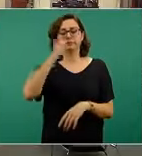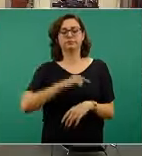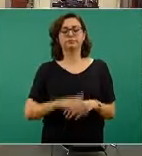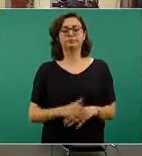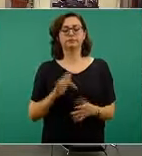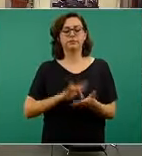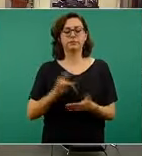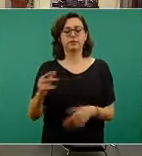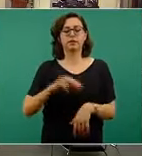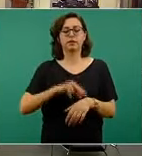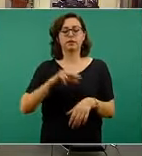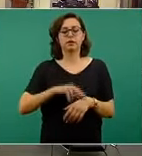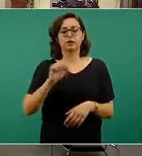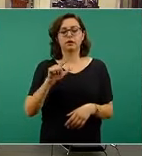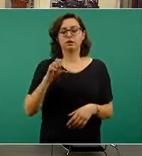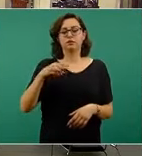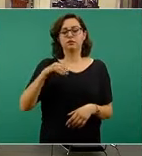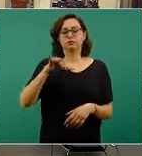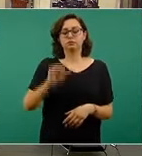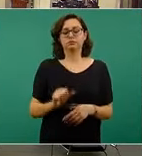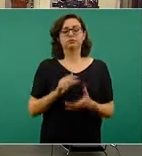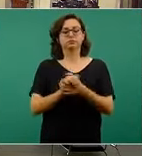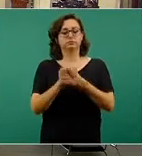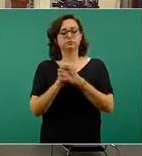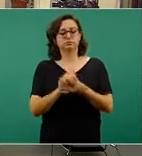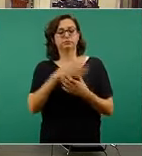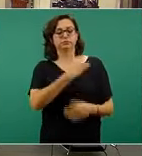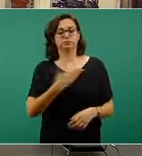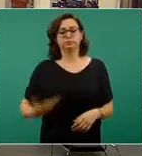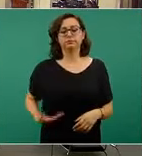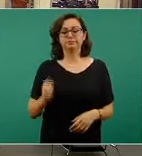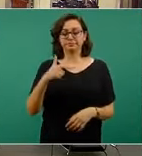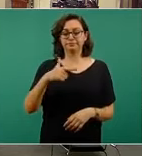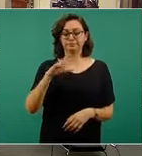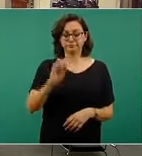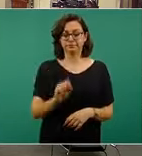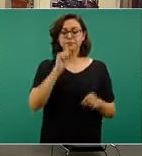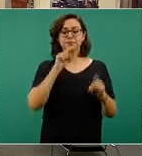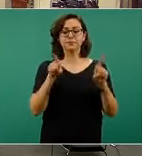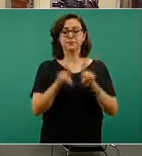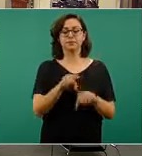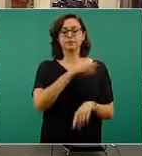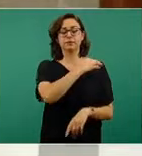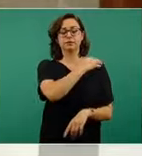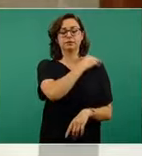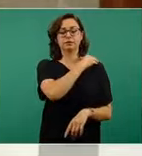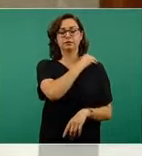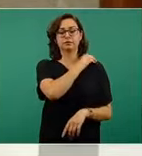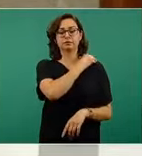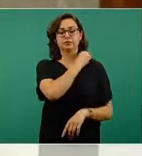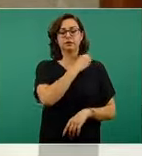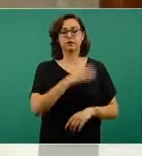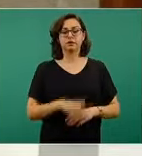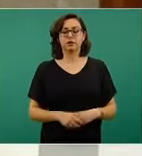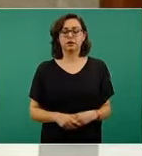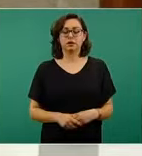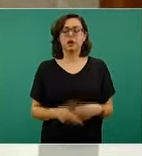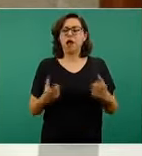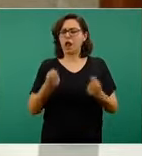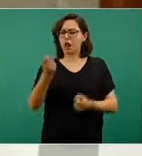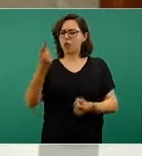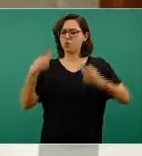Luis Alemía, buenas noches también. Saludamos al presidente Andrés Manuel López Obrador también. Doctor, varios queridos suscriptores me